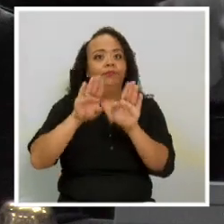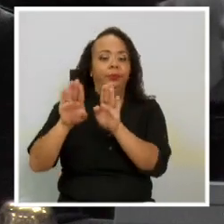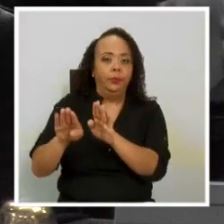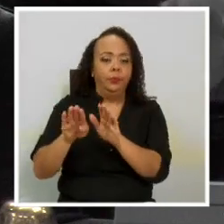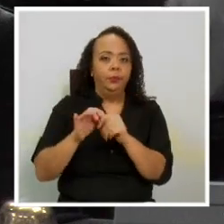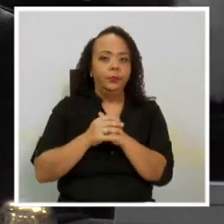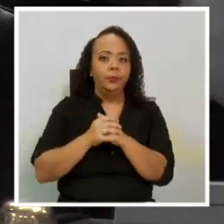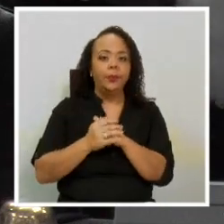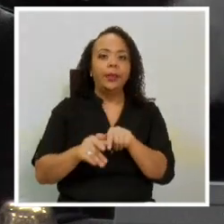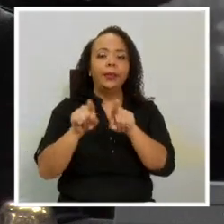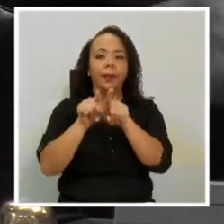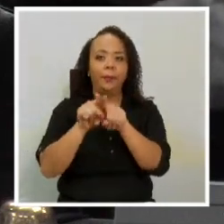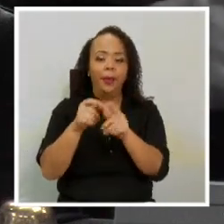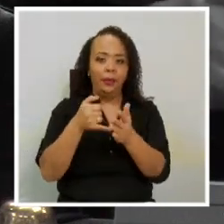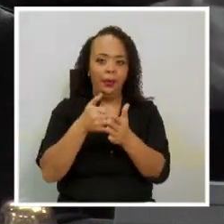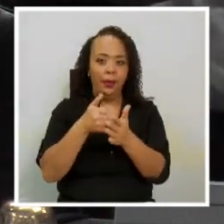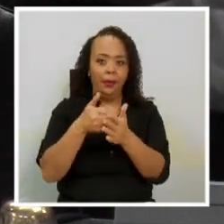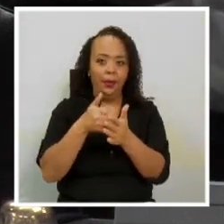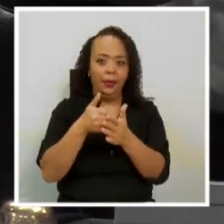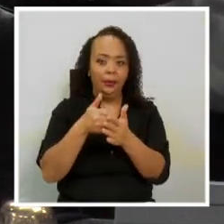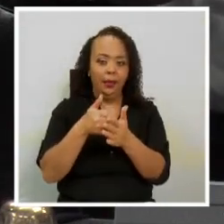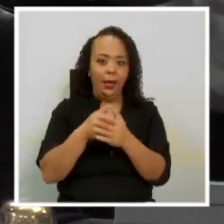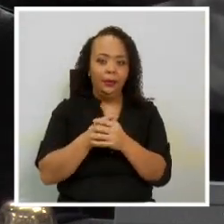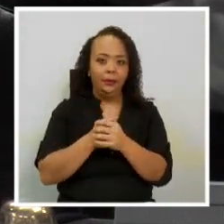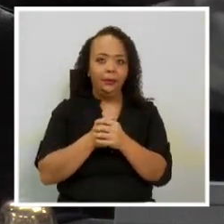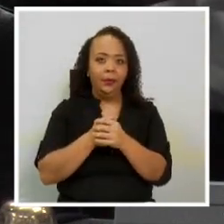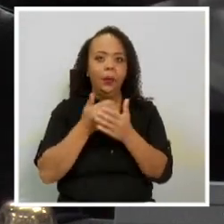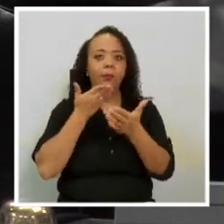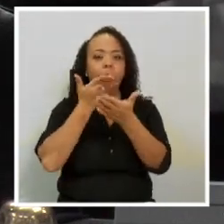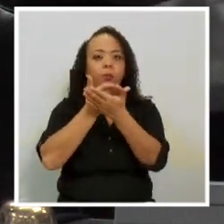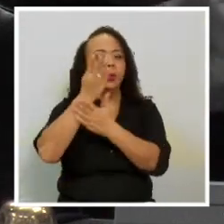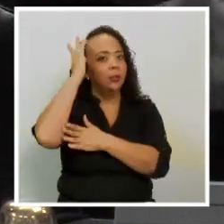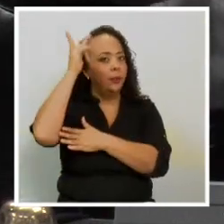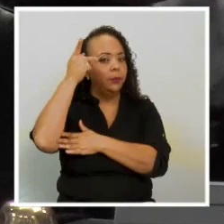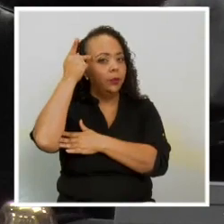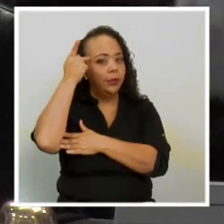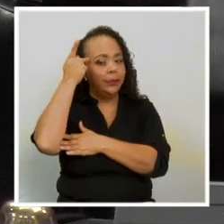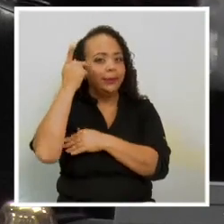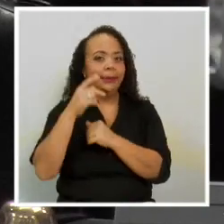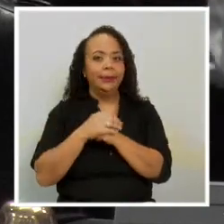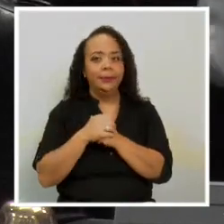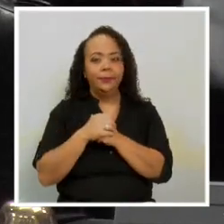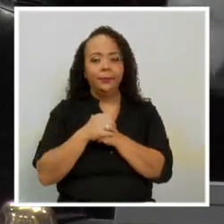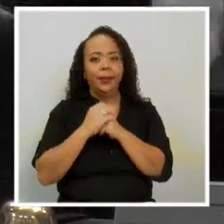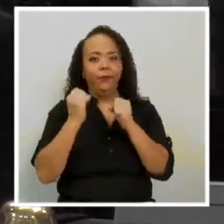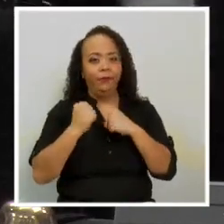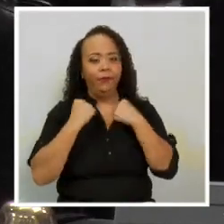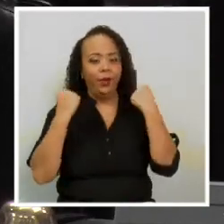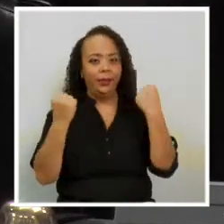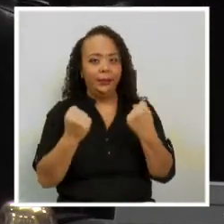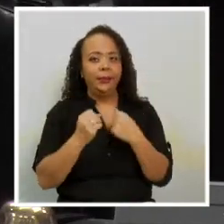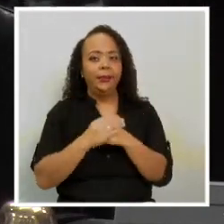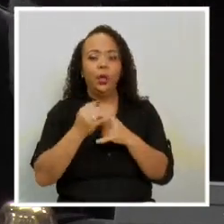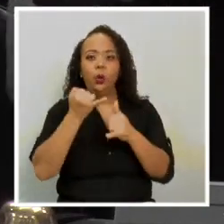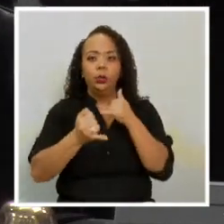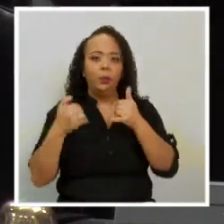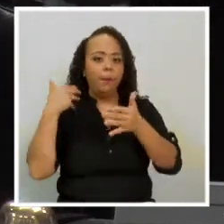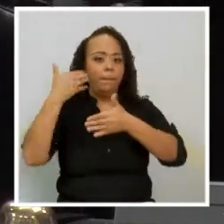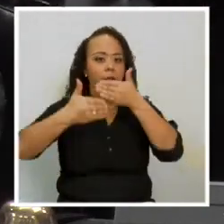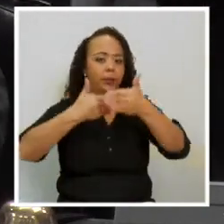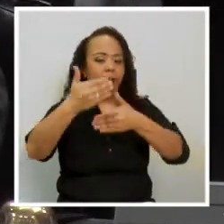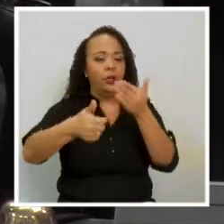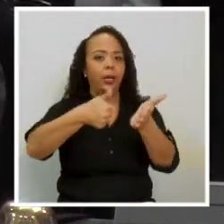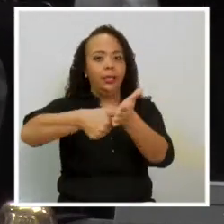digamos, también debilita la propuesta política que fue tan fuerte en el último proceso